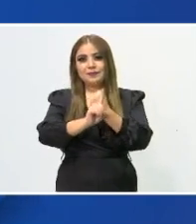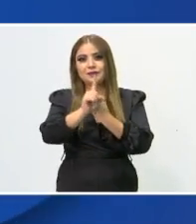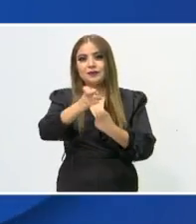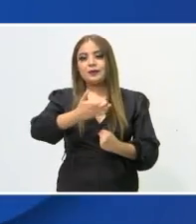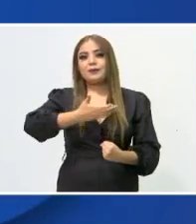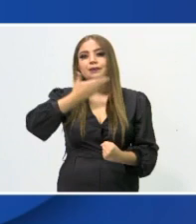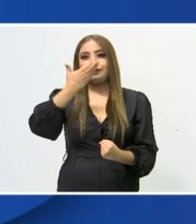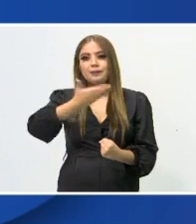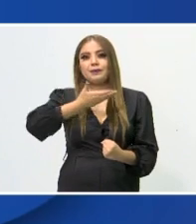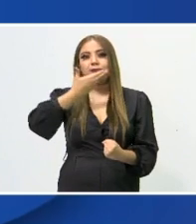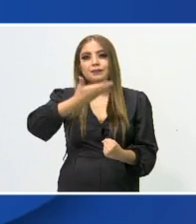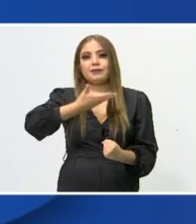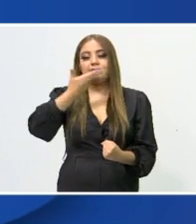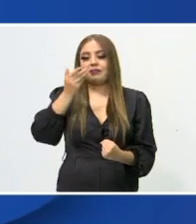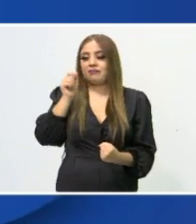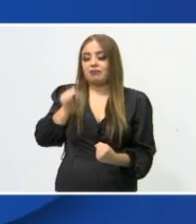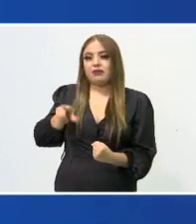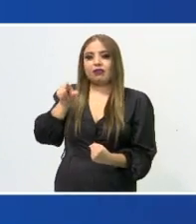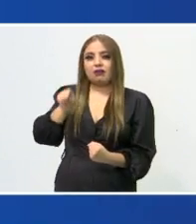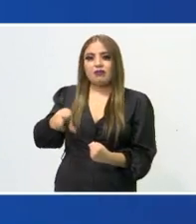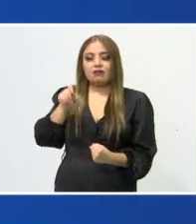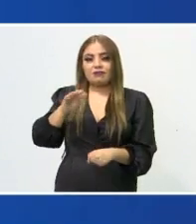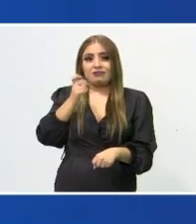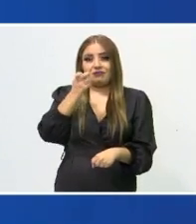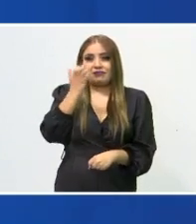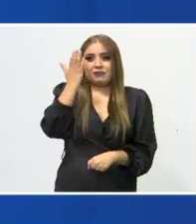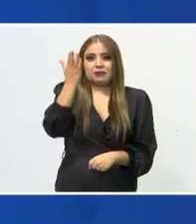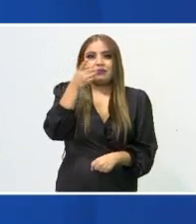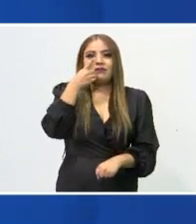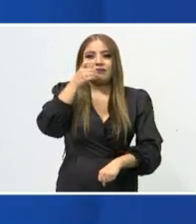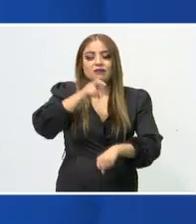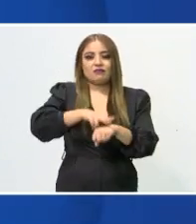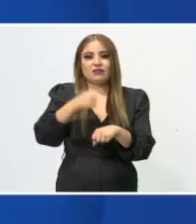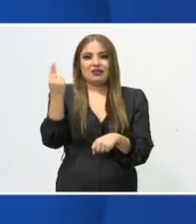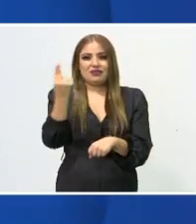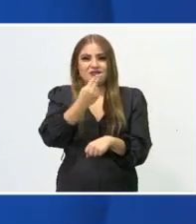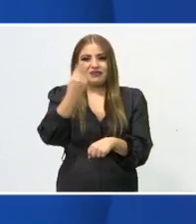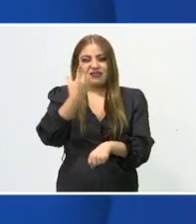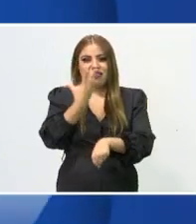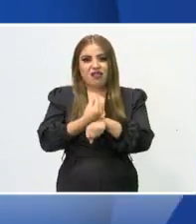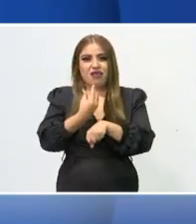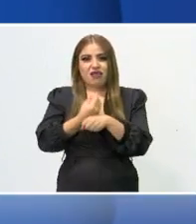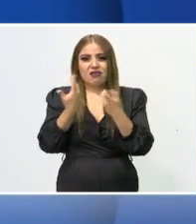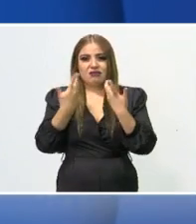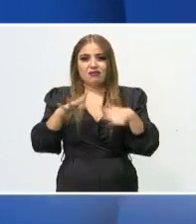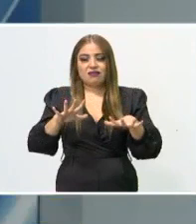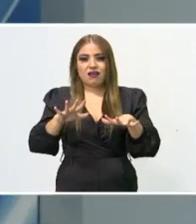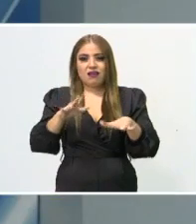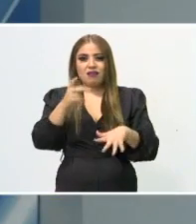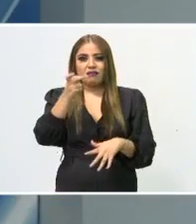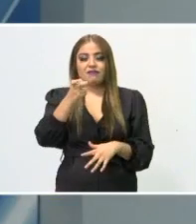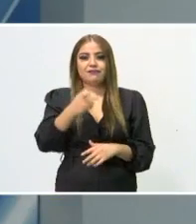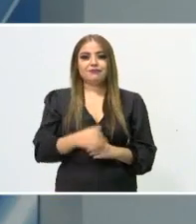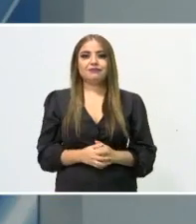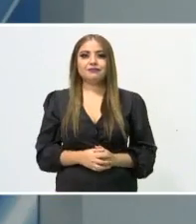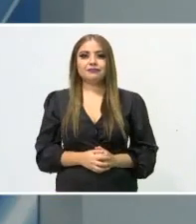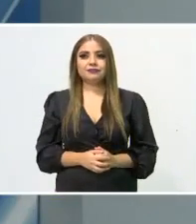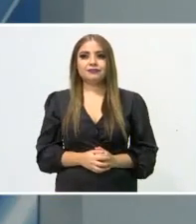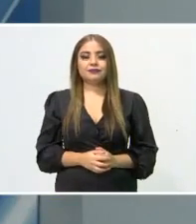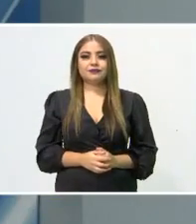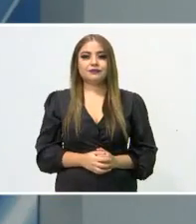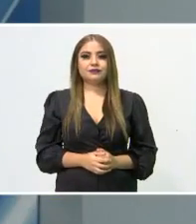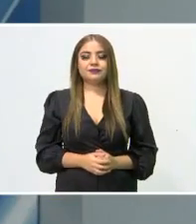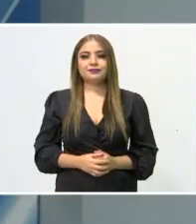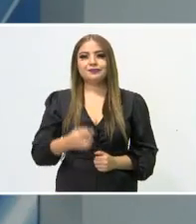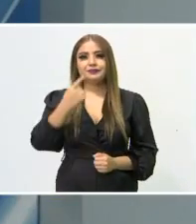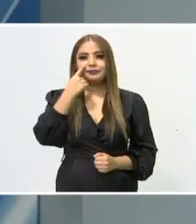recurrente, por lo que piden a los directivos médicos solucionarla lo antes posible. Telediario.